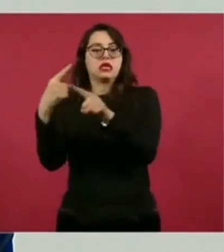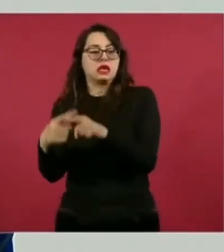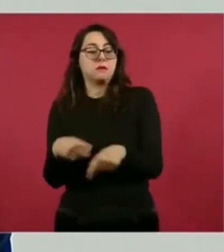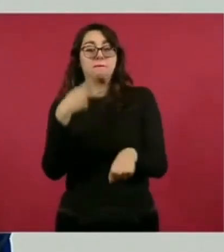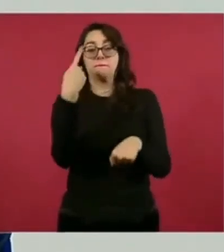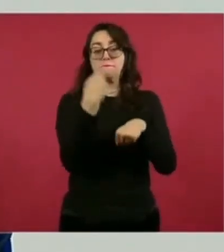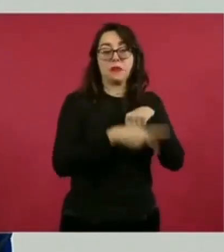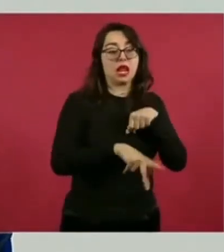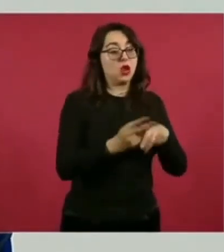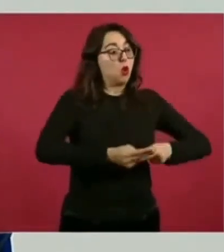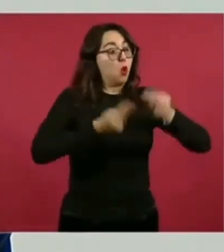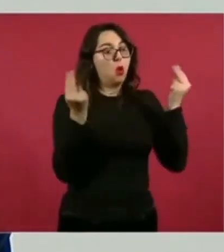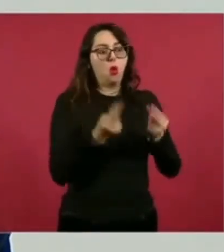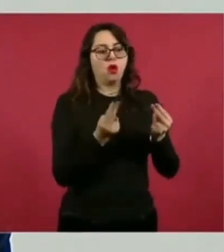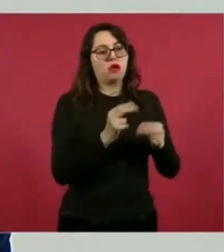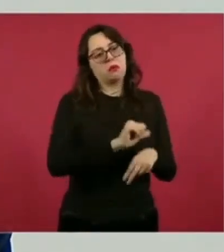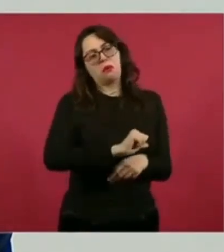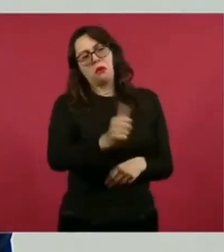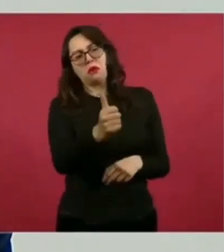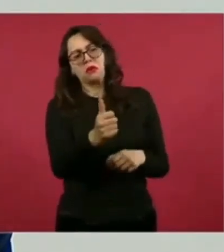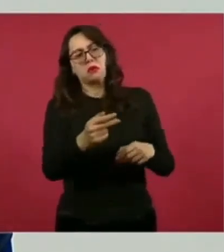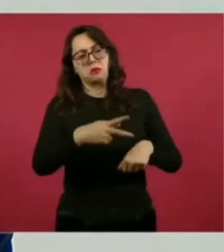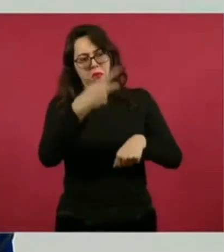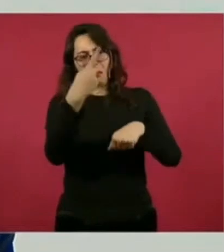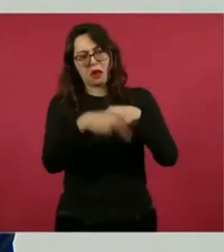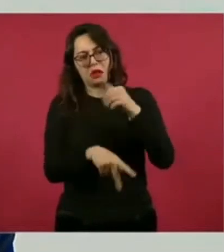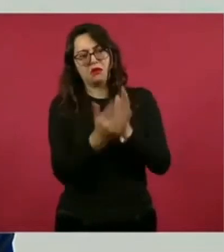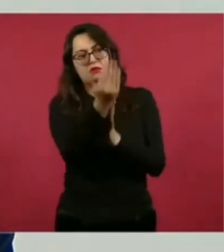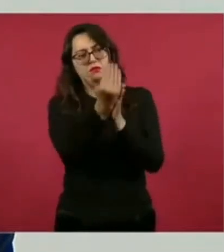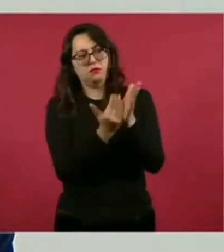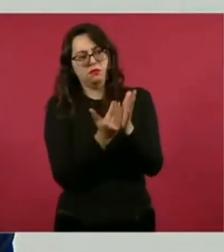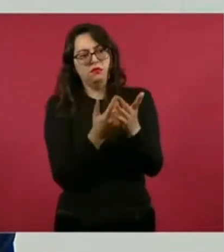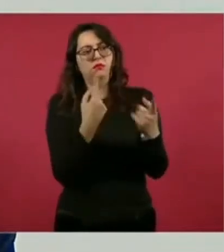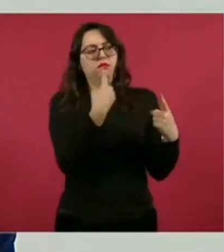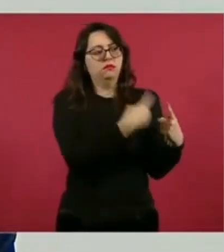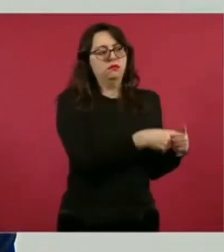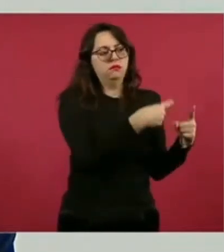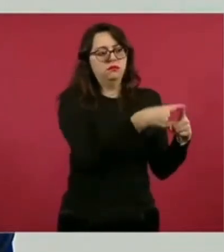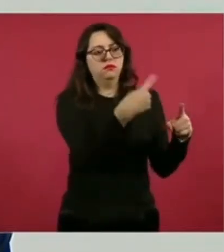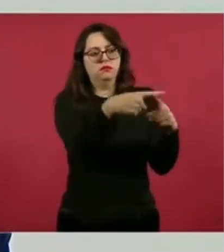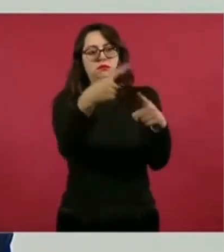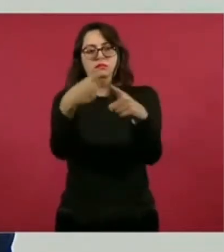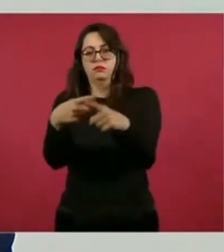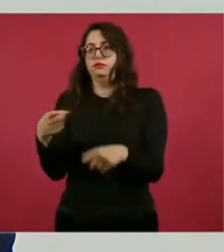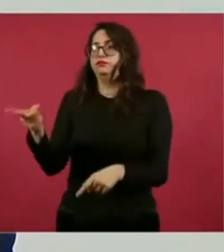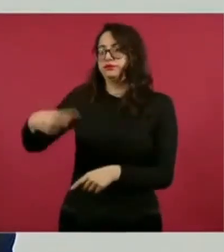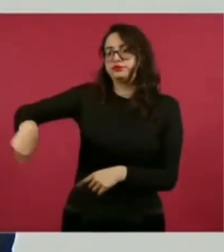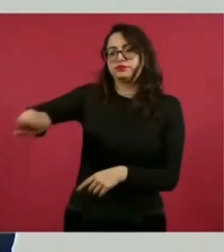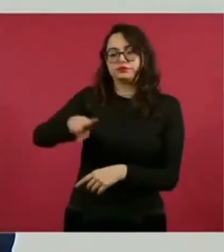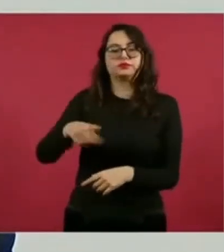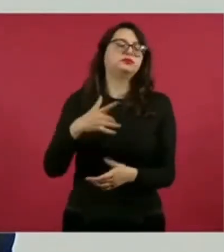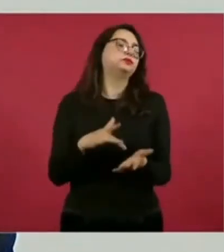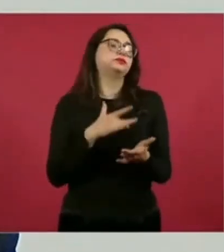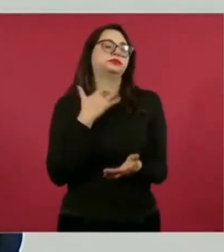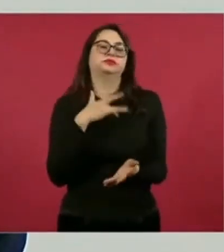urgentes para salvaguardar de forma inmediata la vida, la seguridad y la integridad, pueden ser medidas de